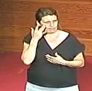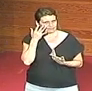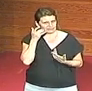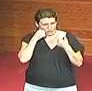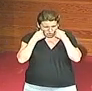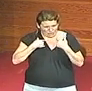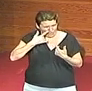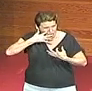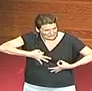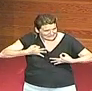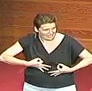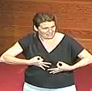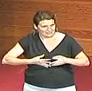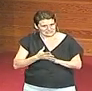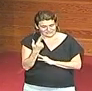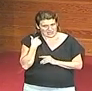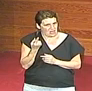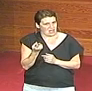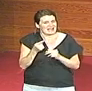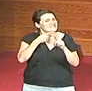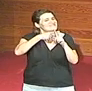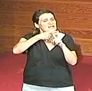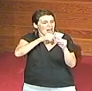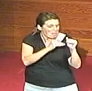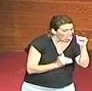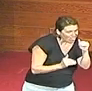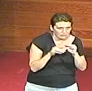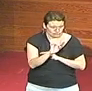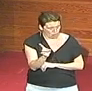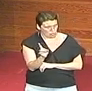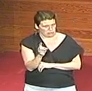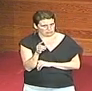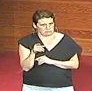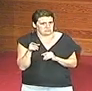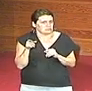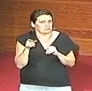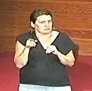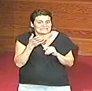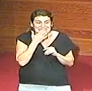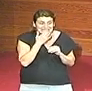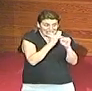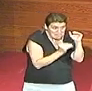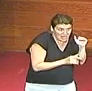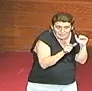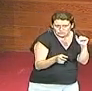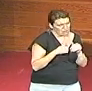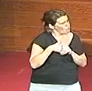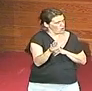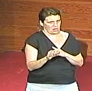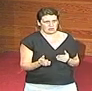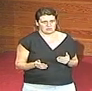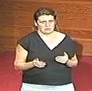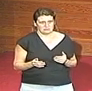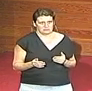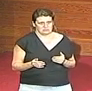el nivel no se puede bajar, eso es, vamos, eso es la Biblia, y el que lo baja, fuera, o el que lo baja, desprecio